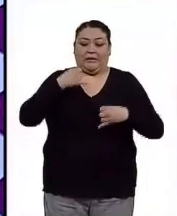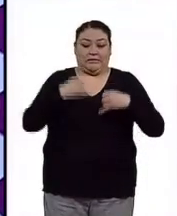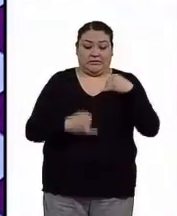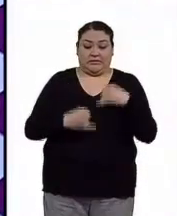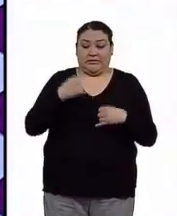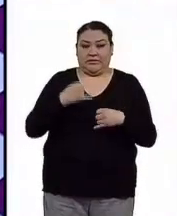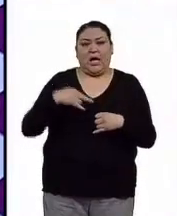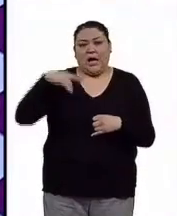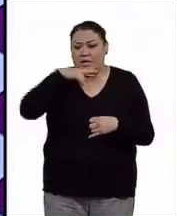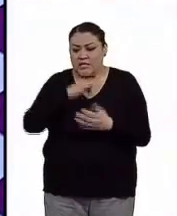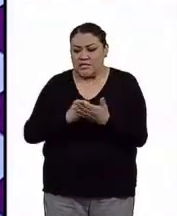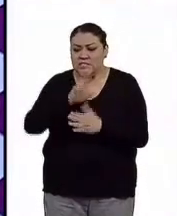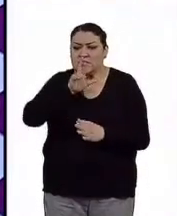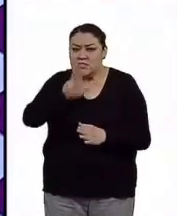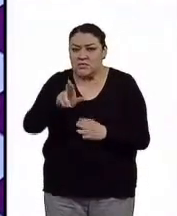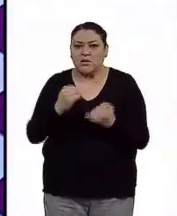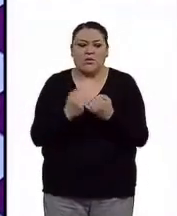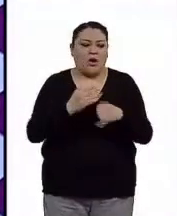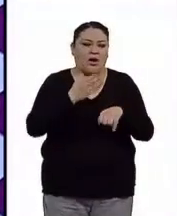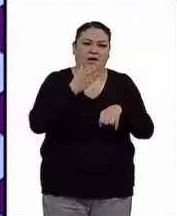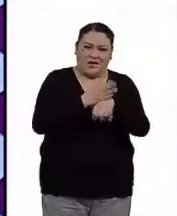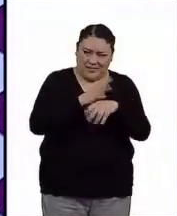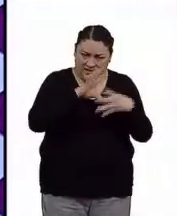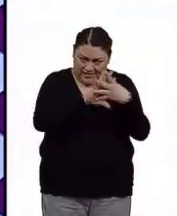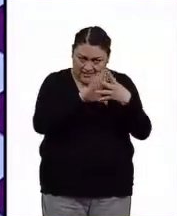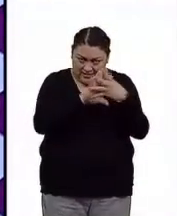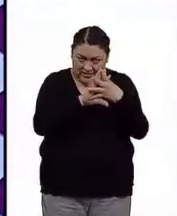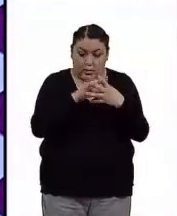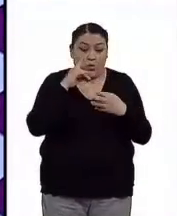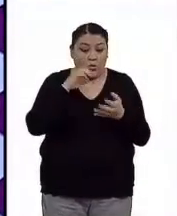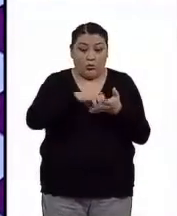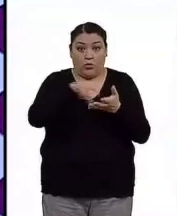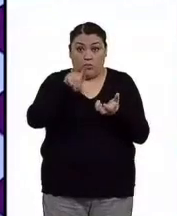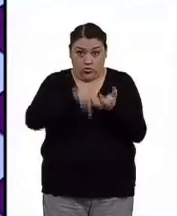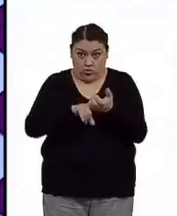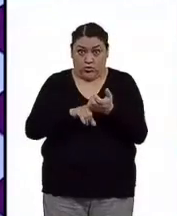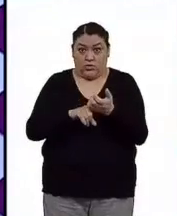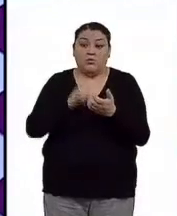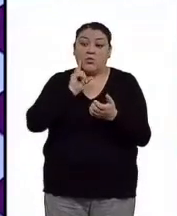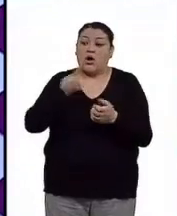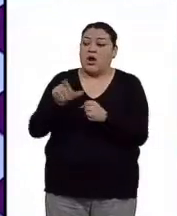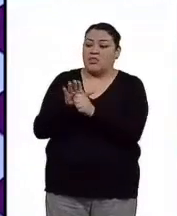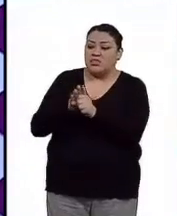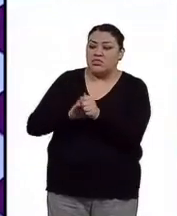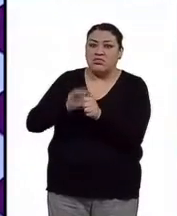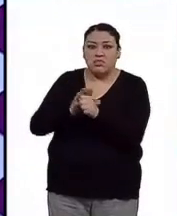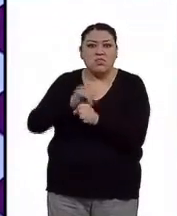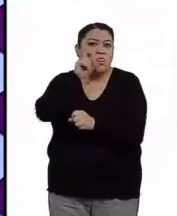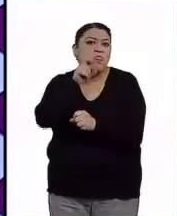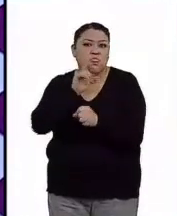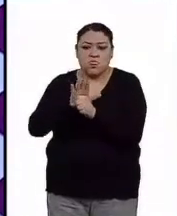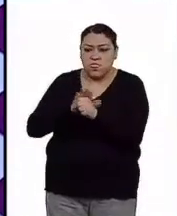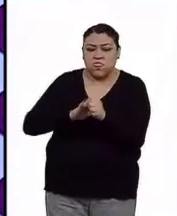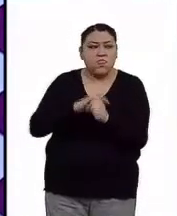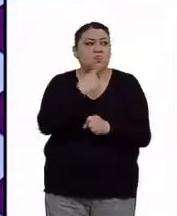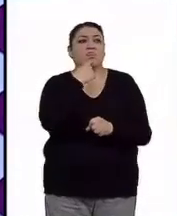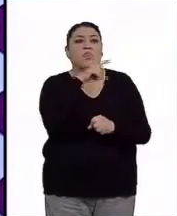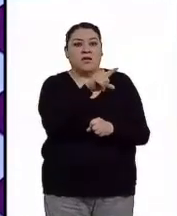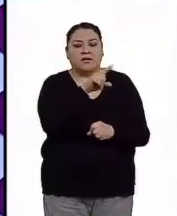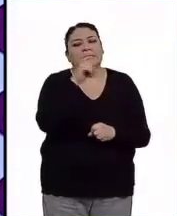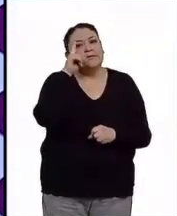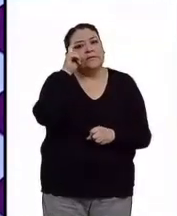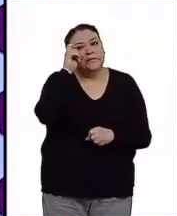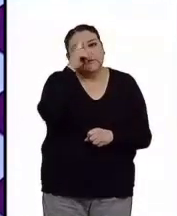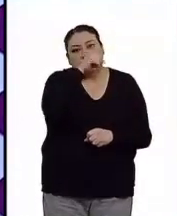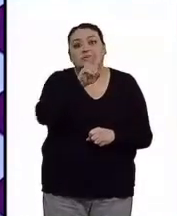decir la compañera, ¿no? En el ámbito penal, una denuncia por acoso o hostigamiento laboral es muy compleja,